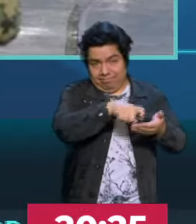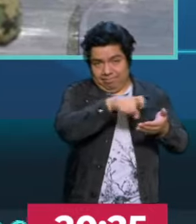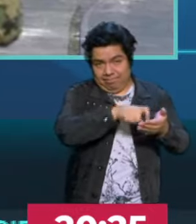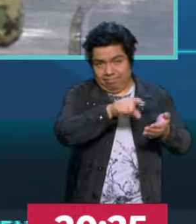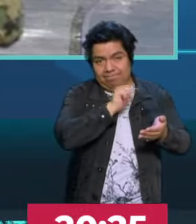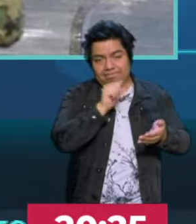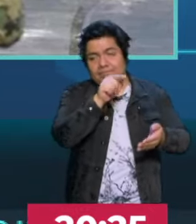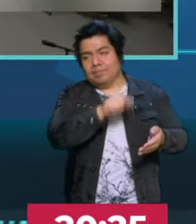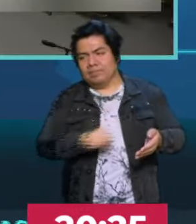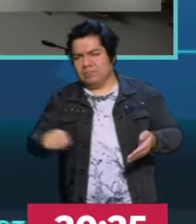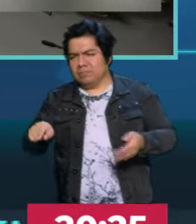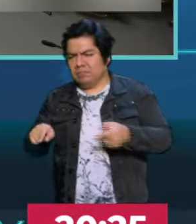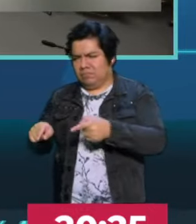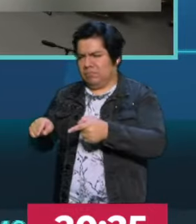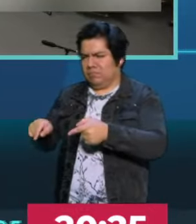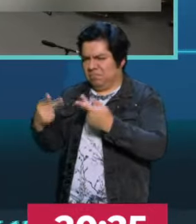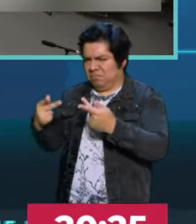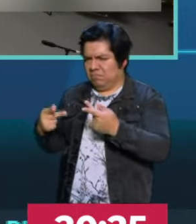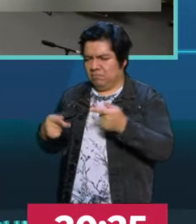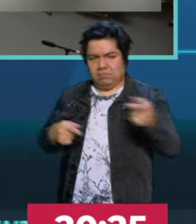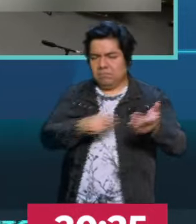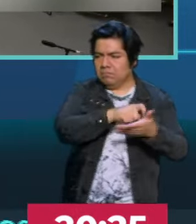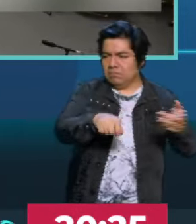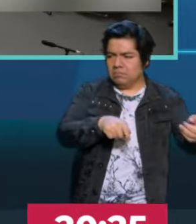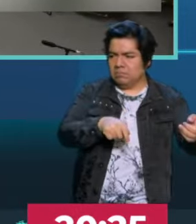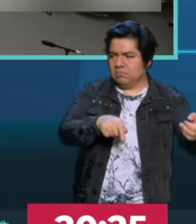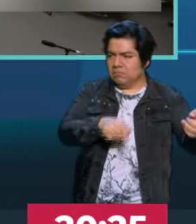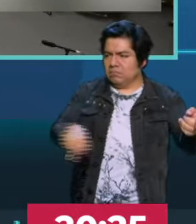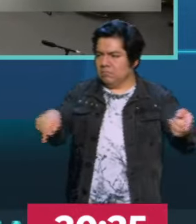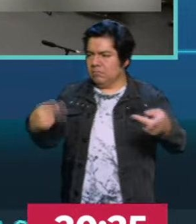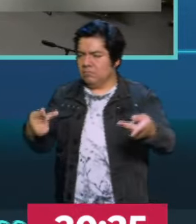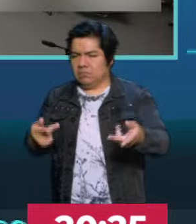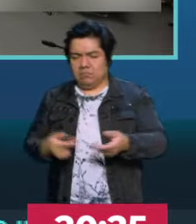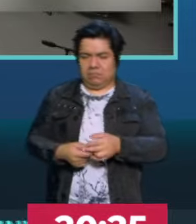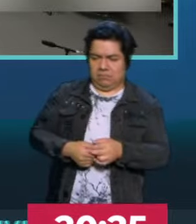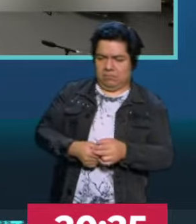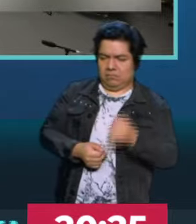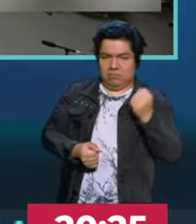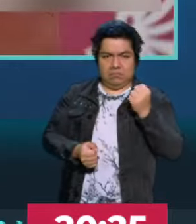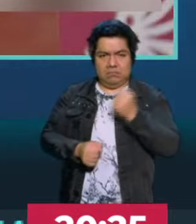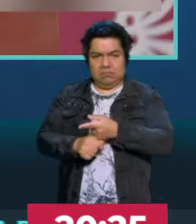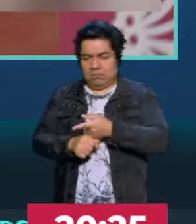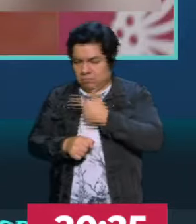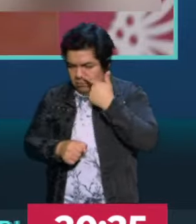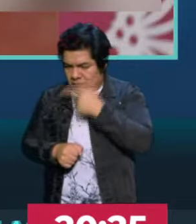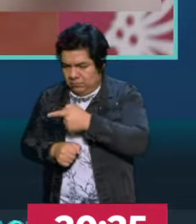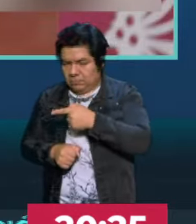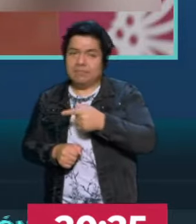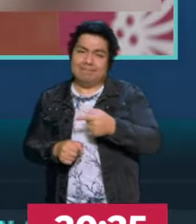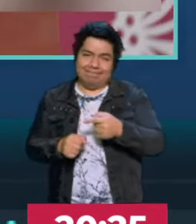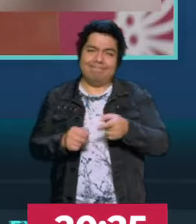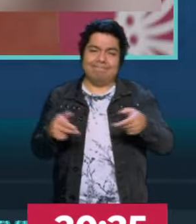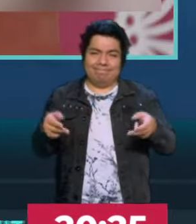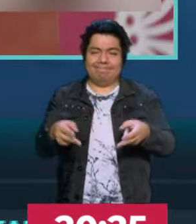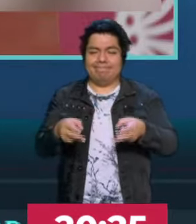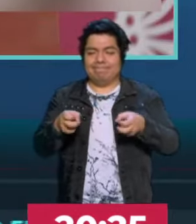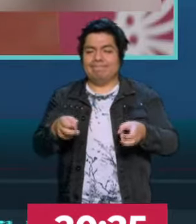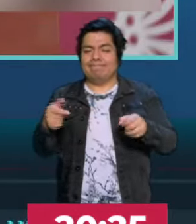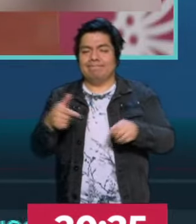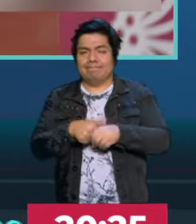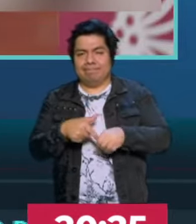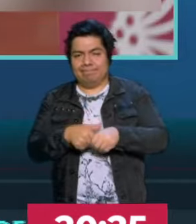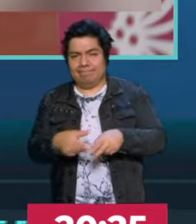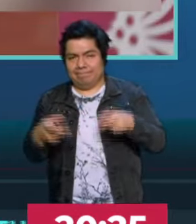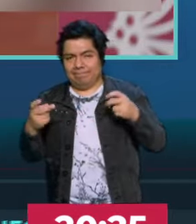Pemex, pero que seguían vendiendo, era uno de los indicadores para identificar que era combustible robado o que era combustible